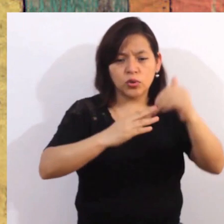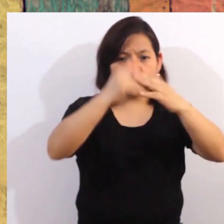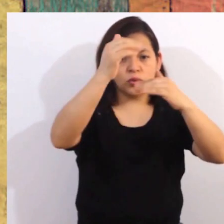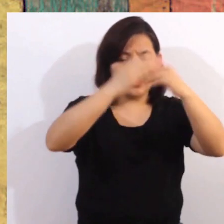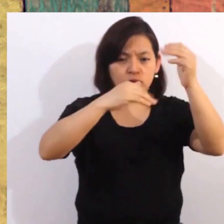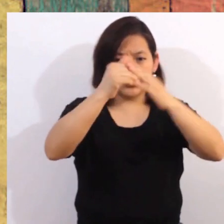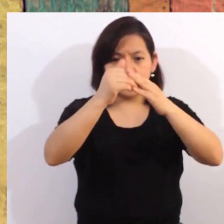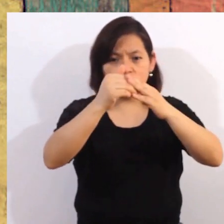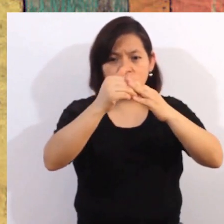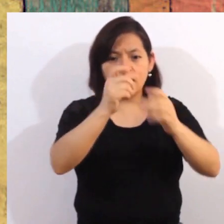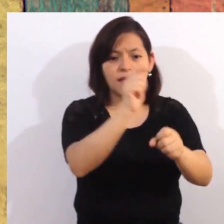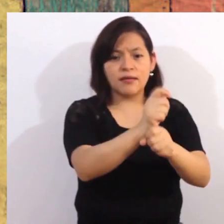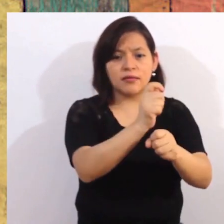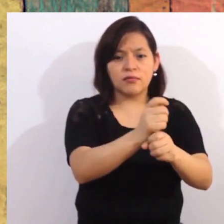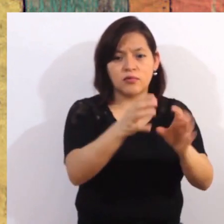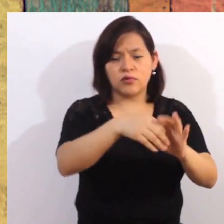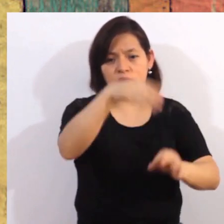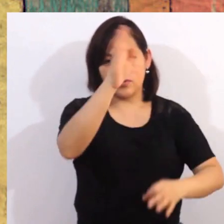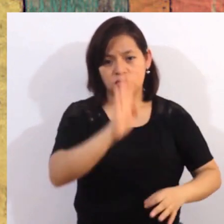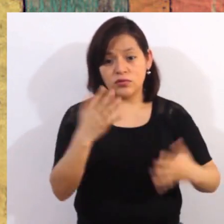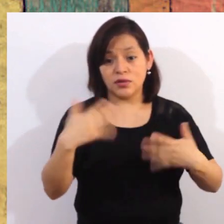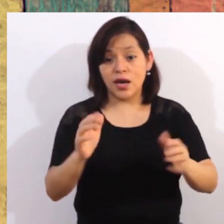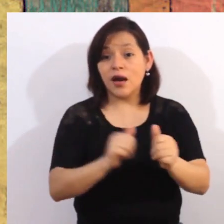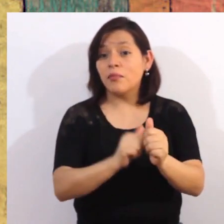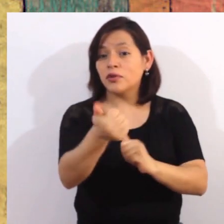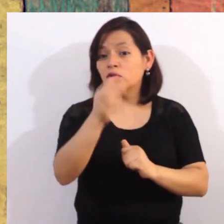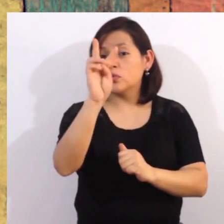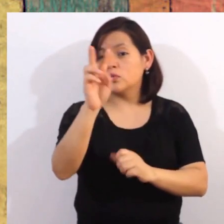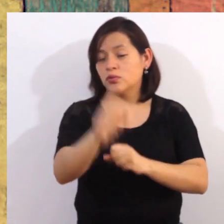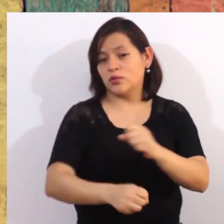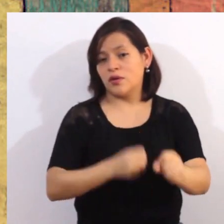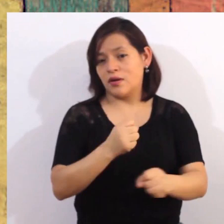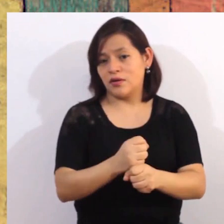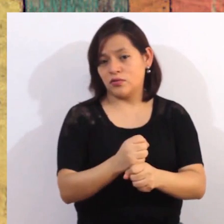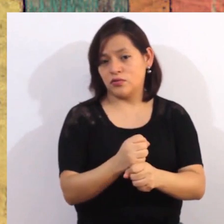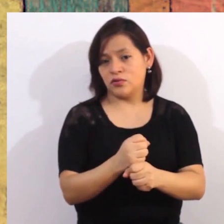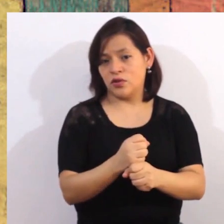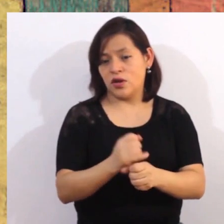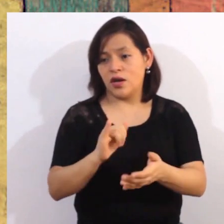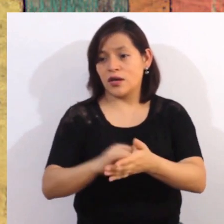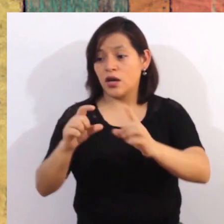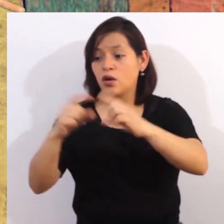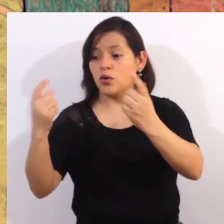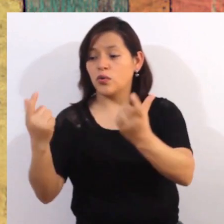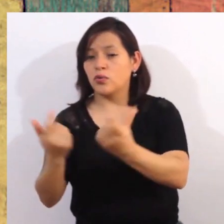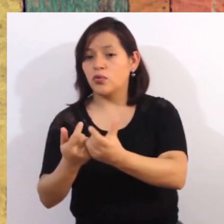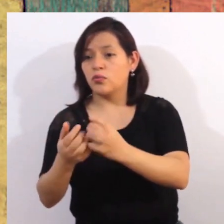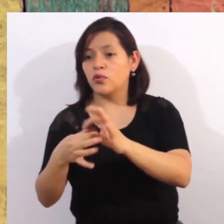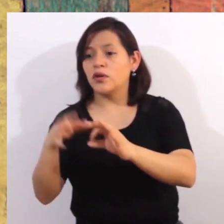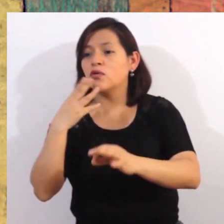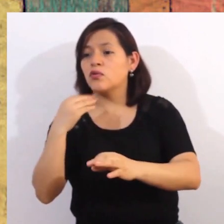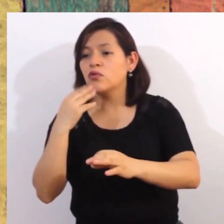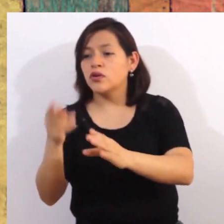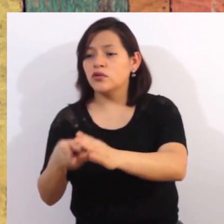11, ya han pasado 2 años de que el primer contingente ha salido desde el extranjero